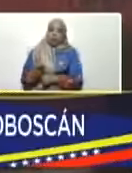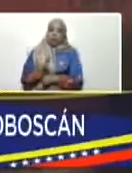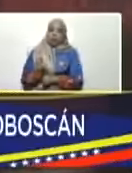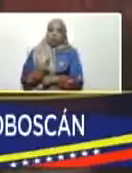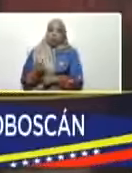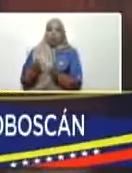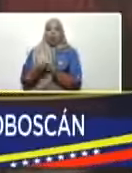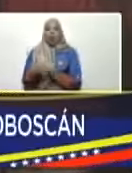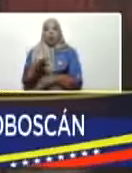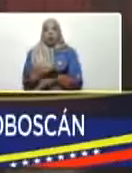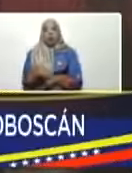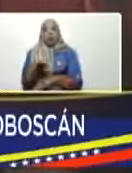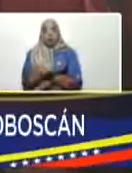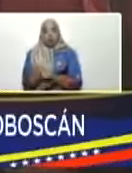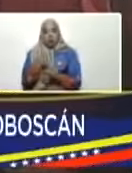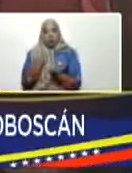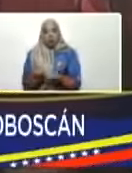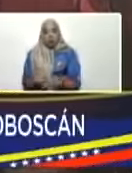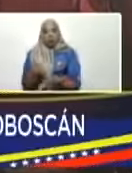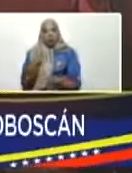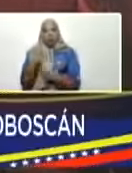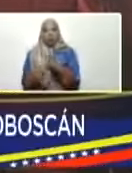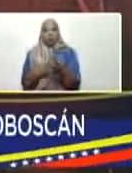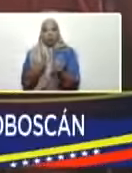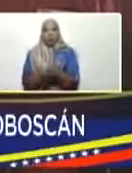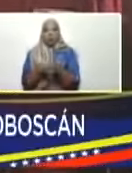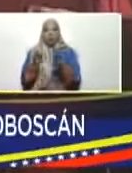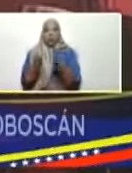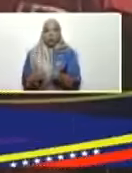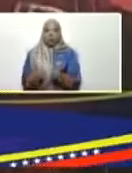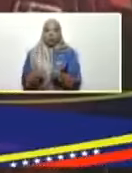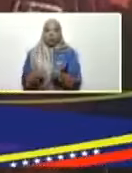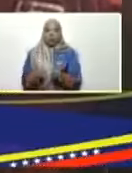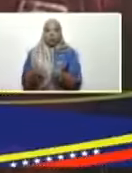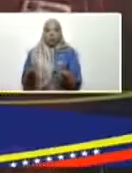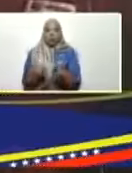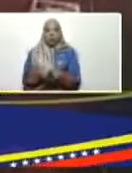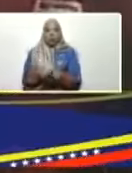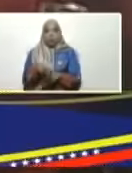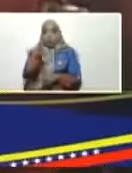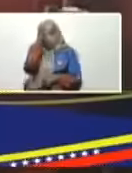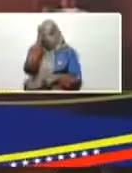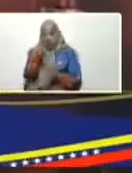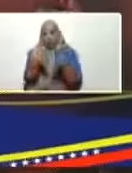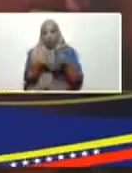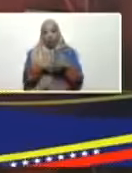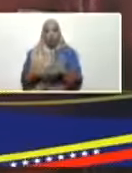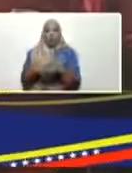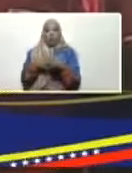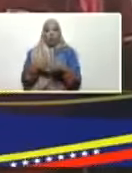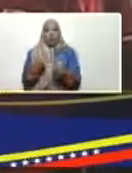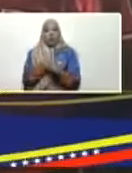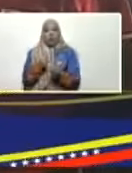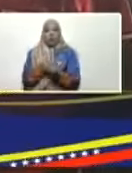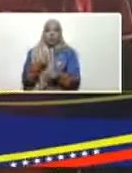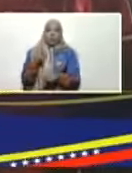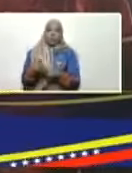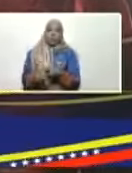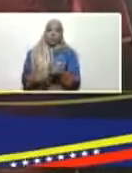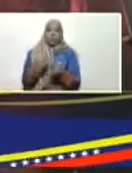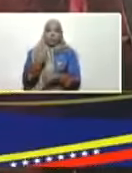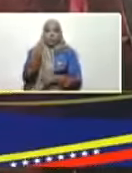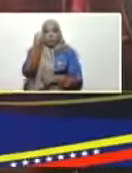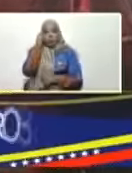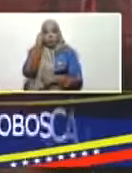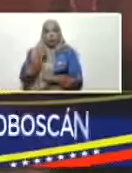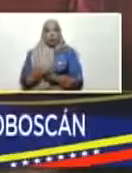dónde va? En este momento está yendo a las costas del Golfo de México en Estados Unidos. ¿Cuántos días? En